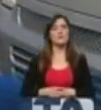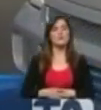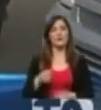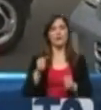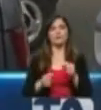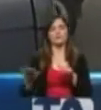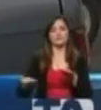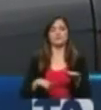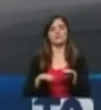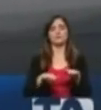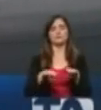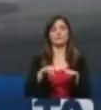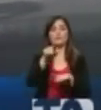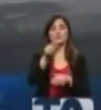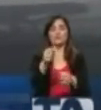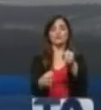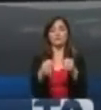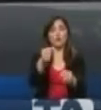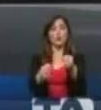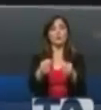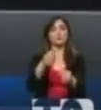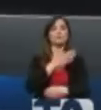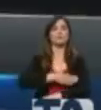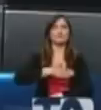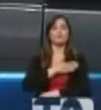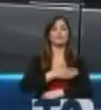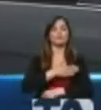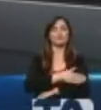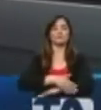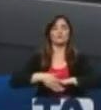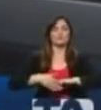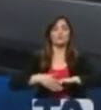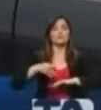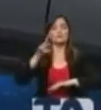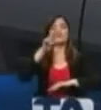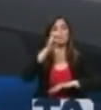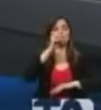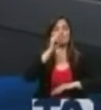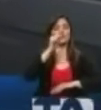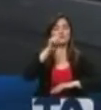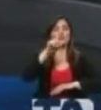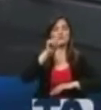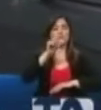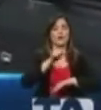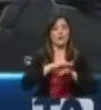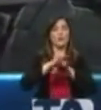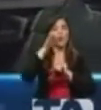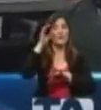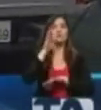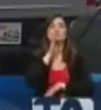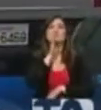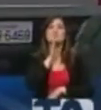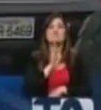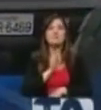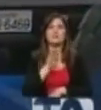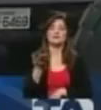vehículos van saliendo y usted, conductor, que transita por aquí en la calle de Los Rosales y avenida Río Coca, tiene que tener un poquito de